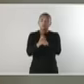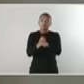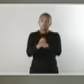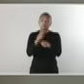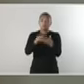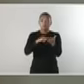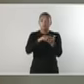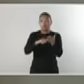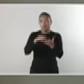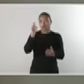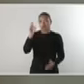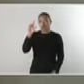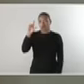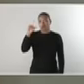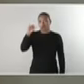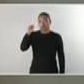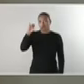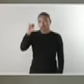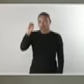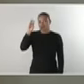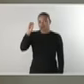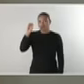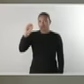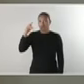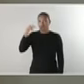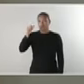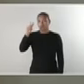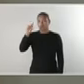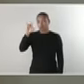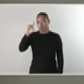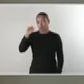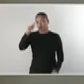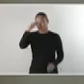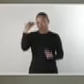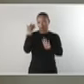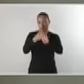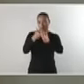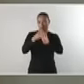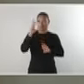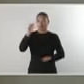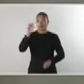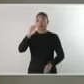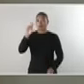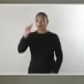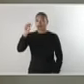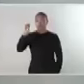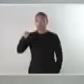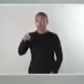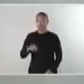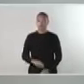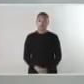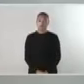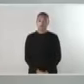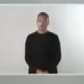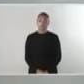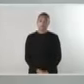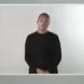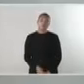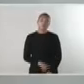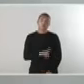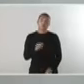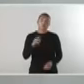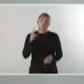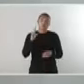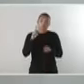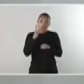por Francisco Chavira cada voto será en contra de la corrupción vamos ahora